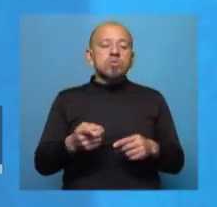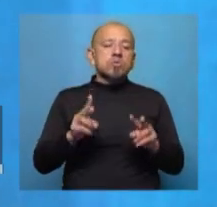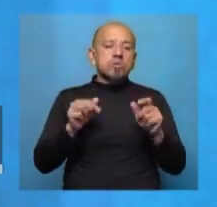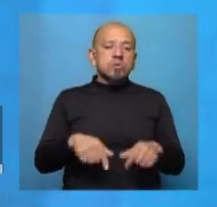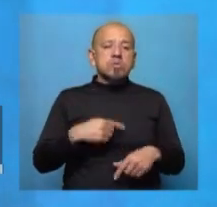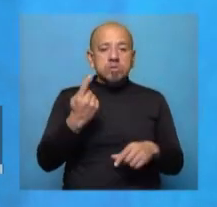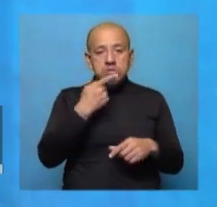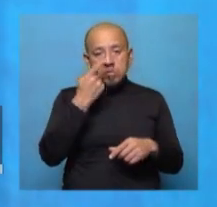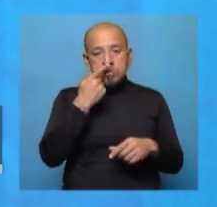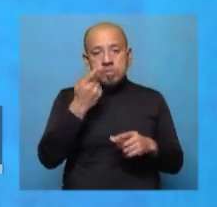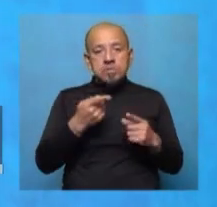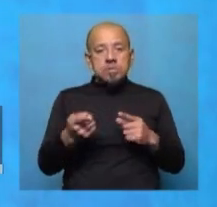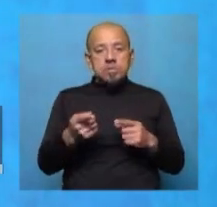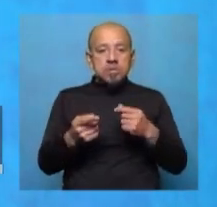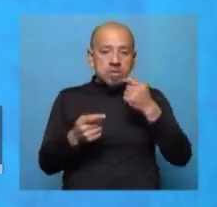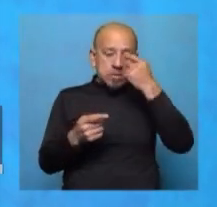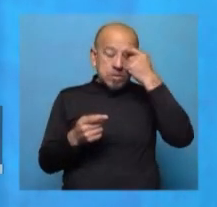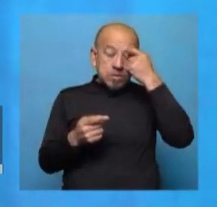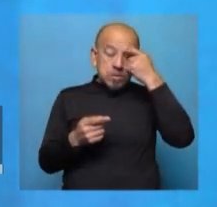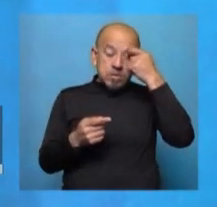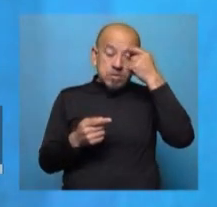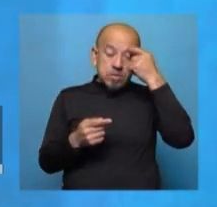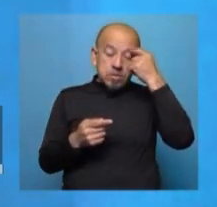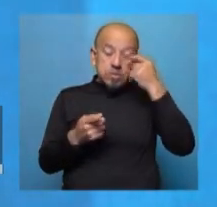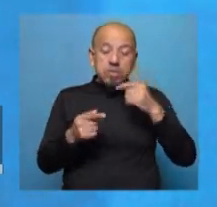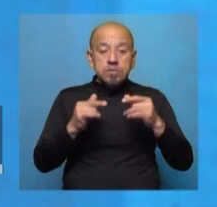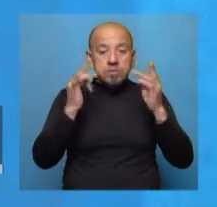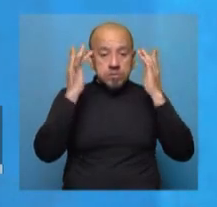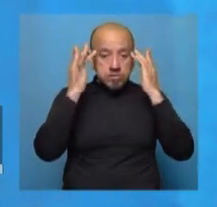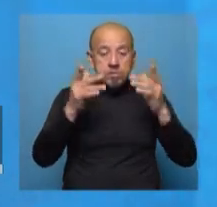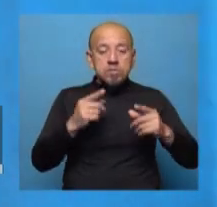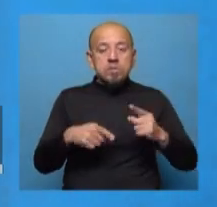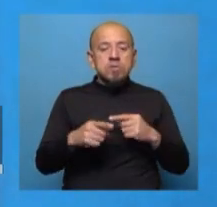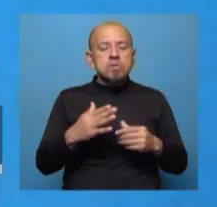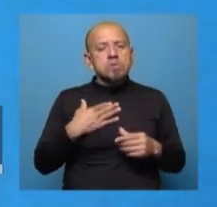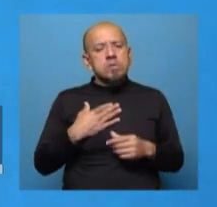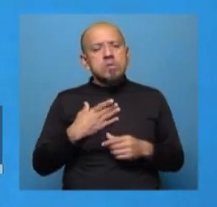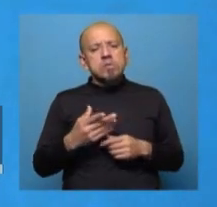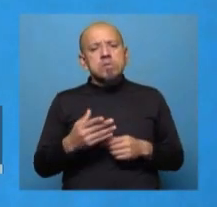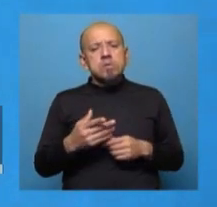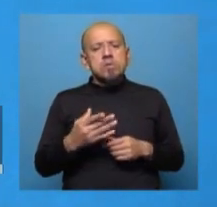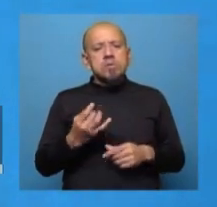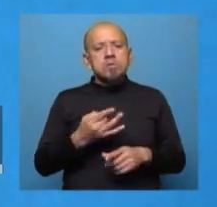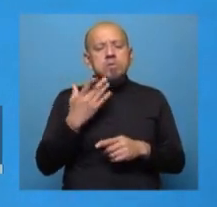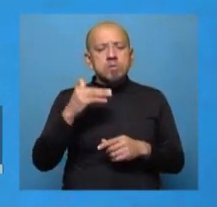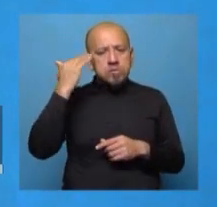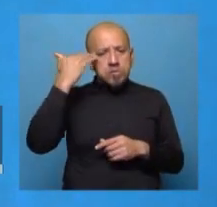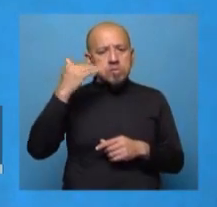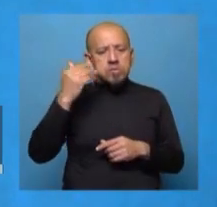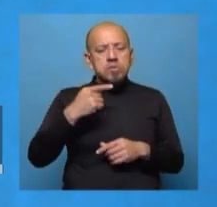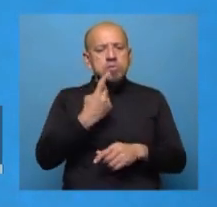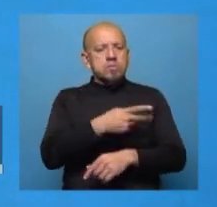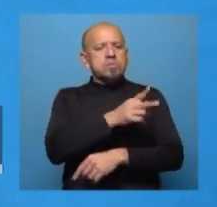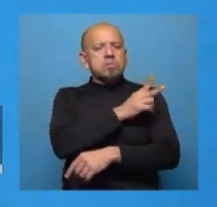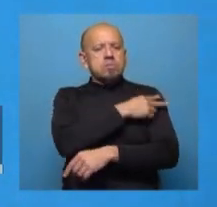muy interesantes prestigi a la educación física valoró la profesión docente la